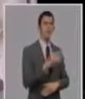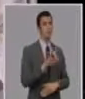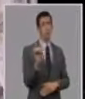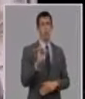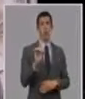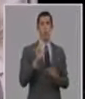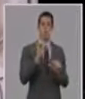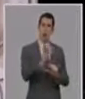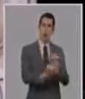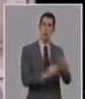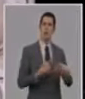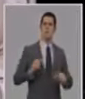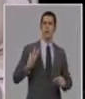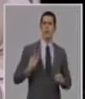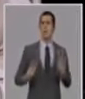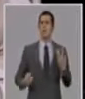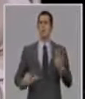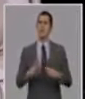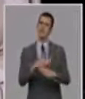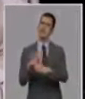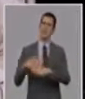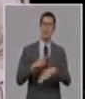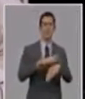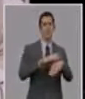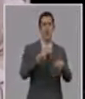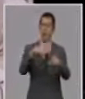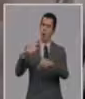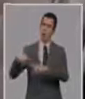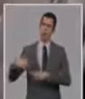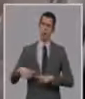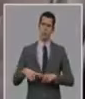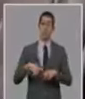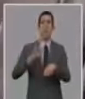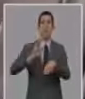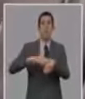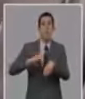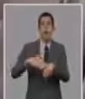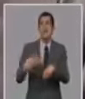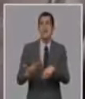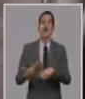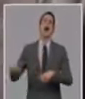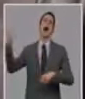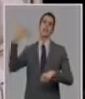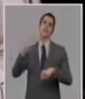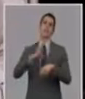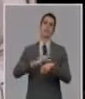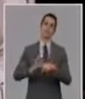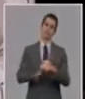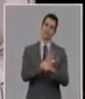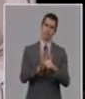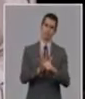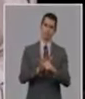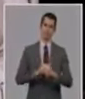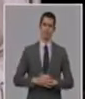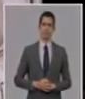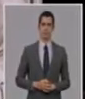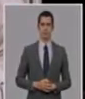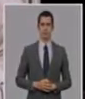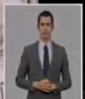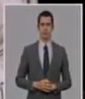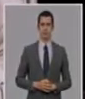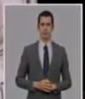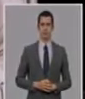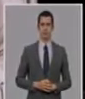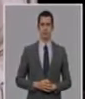una, según la complejidad, la enfermedad y la evolución que haya tenido. Bueno, nosotros, por ejemplo, en el